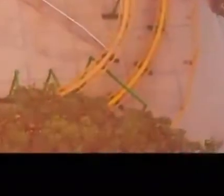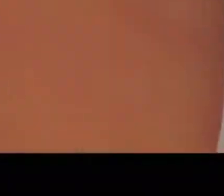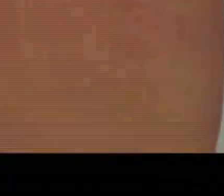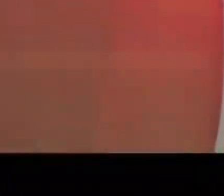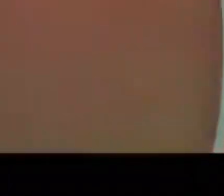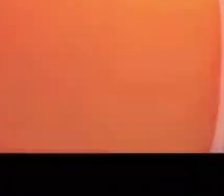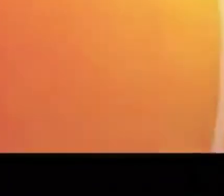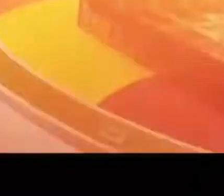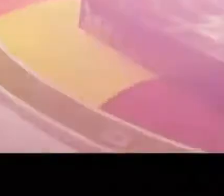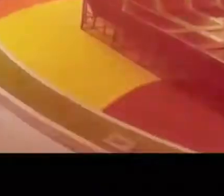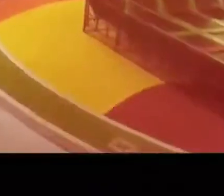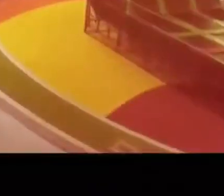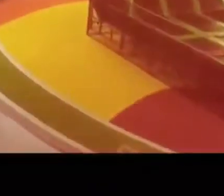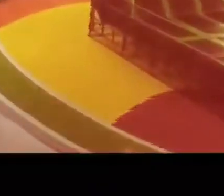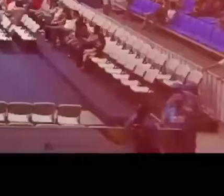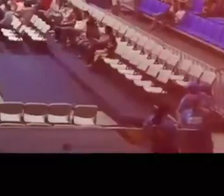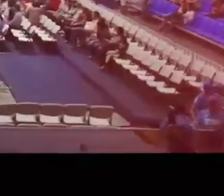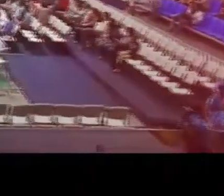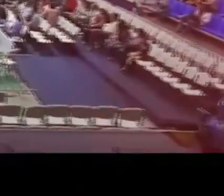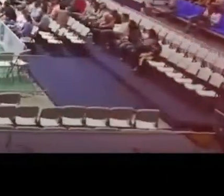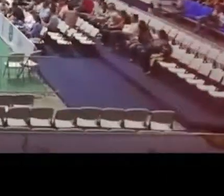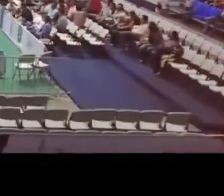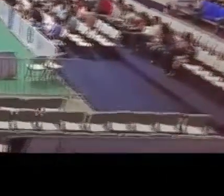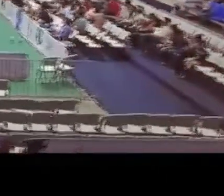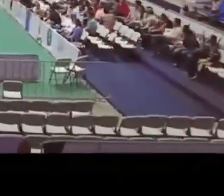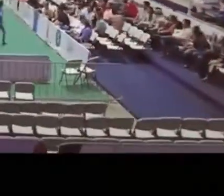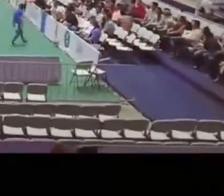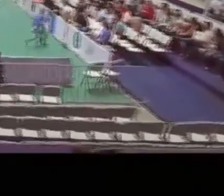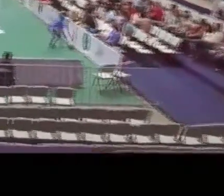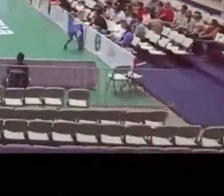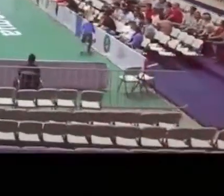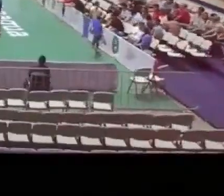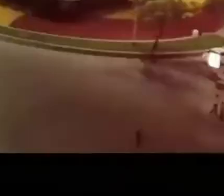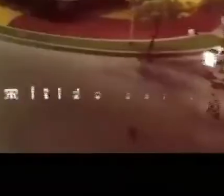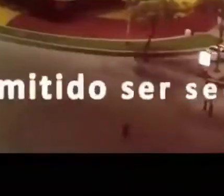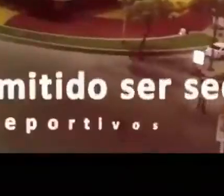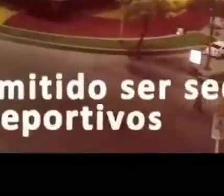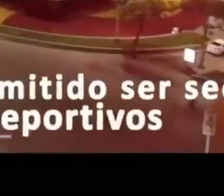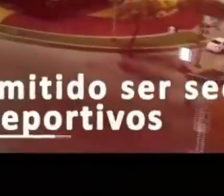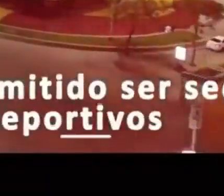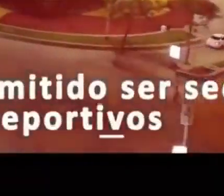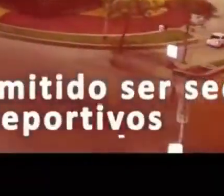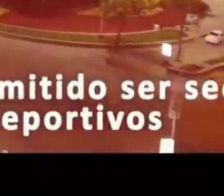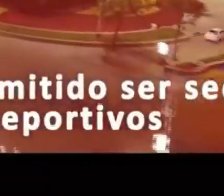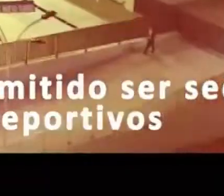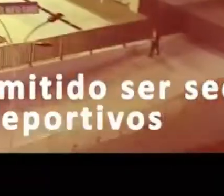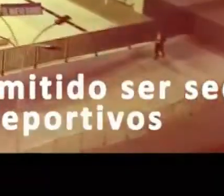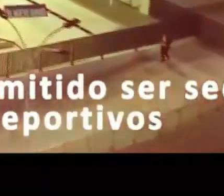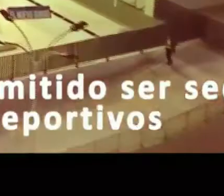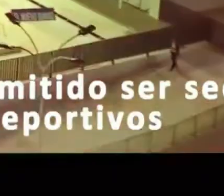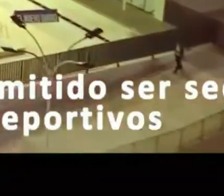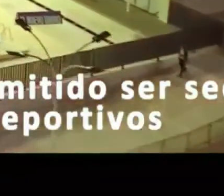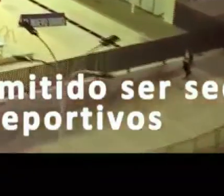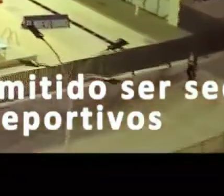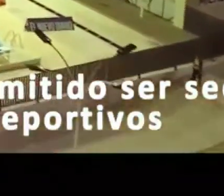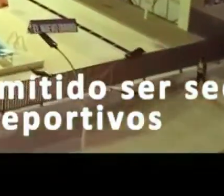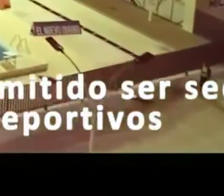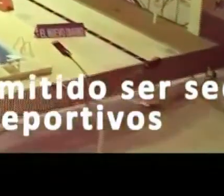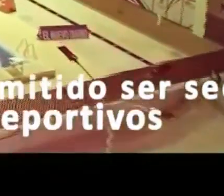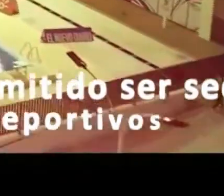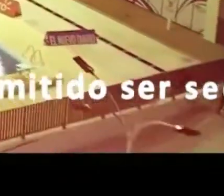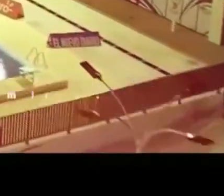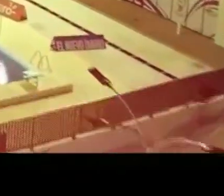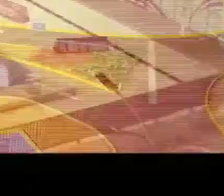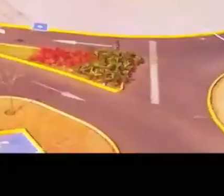Flores. Es imperdible disfrutar tu deporte favorito en el Polideportivo Alexis Argüello, Complejo de Piscinas